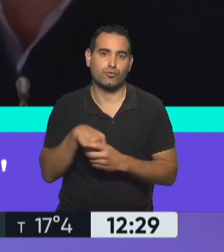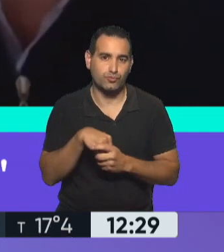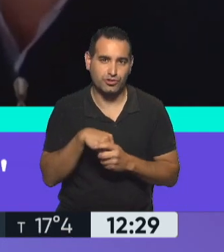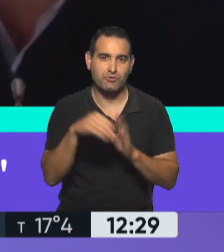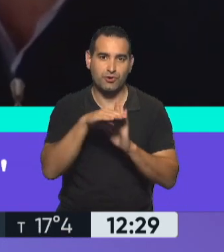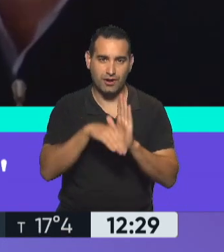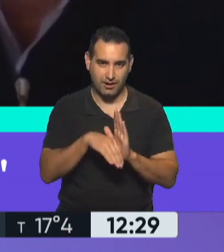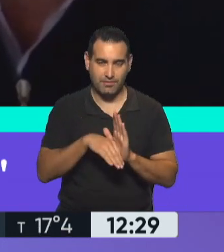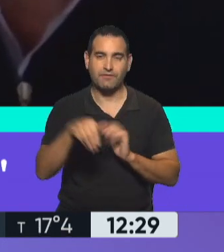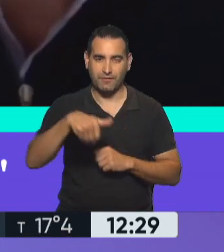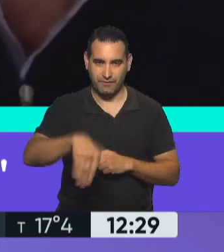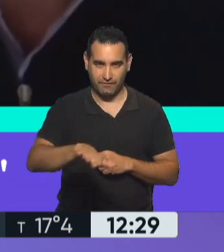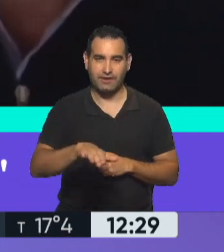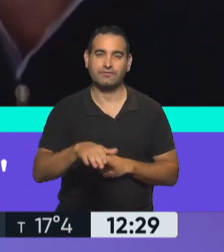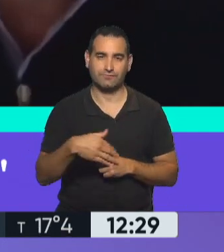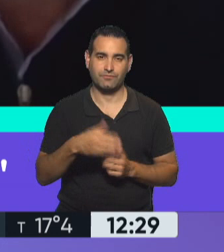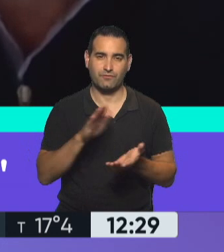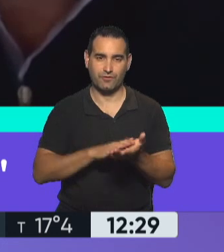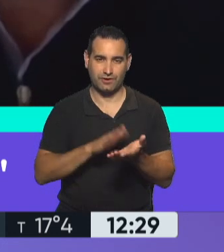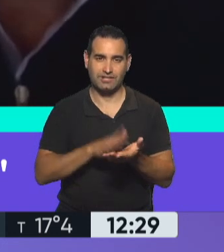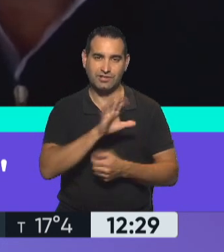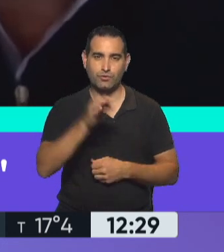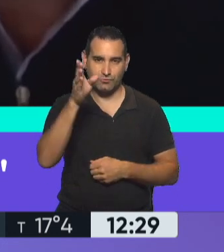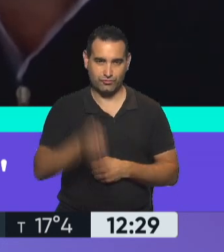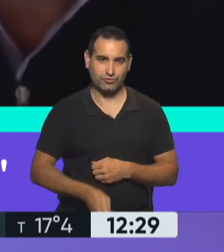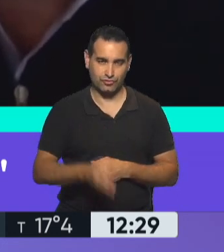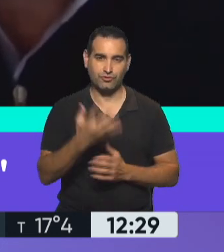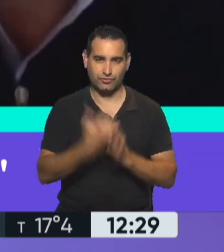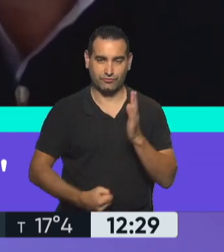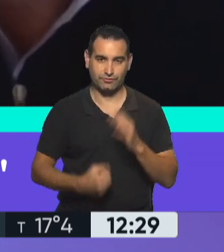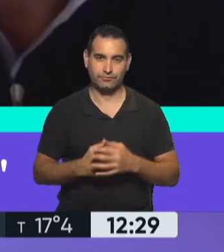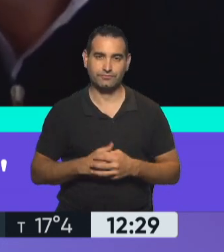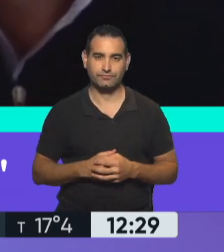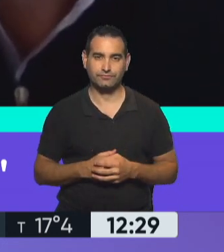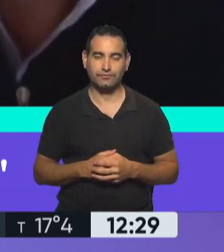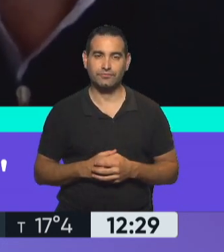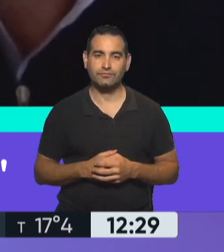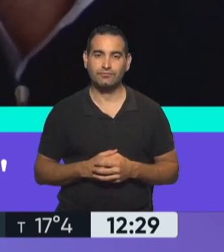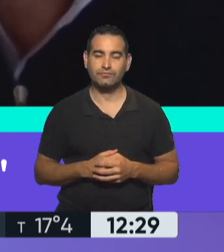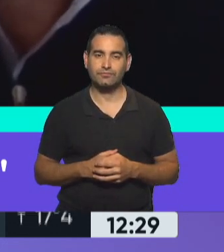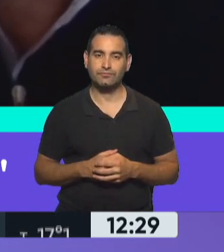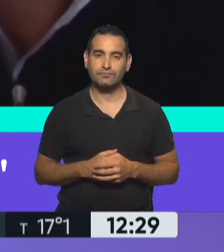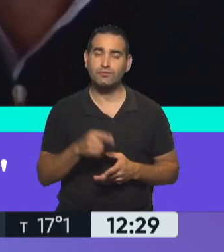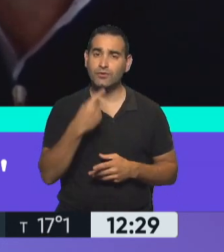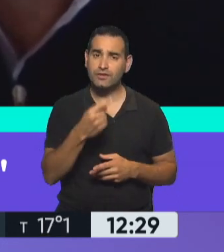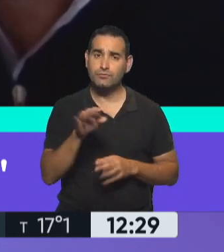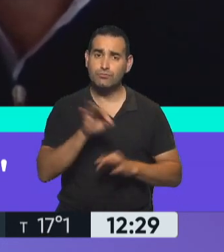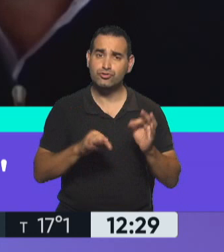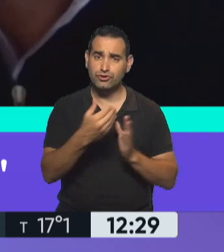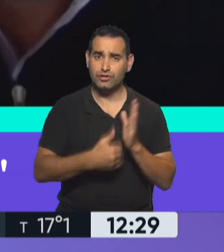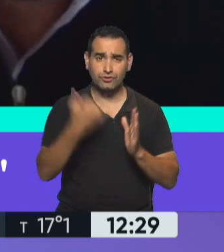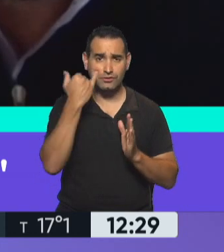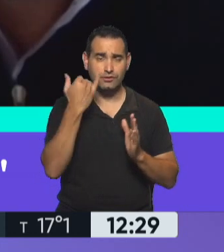sepan que les tiene que llegar la boleta con 50% de descuento. Bernal, hablamos en este caso de un proyecto que tiene